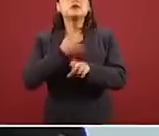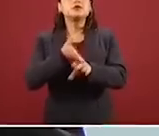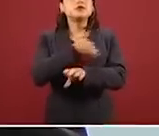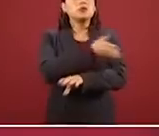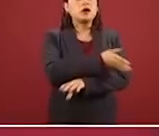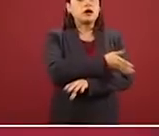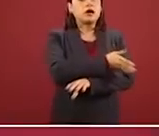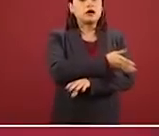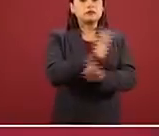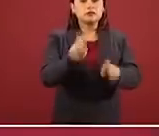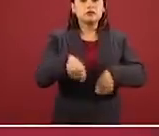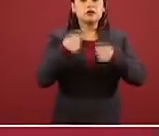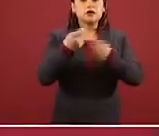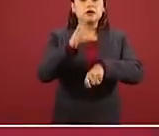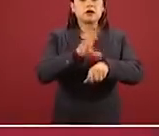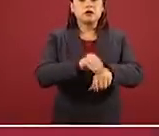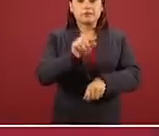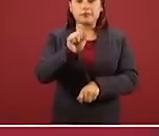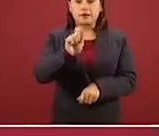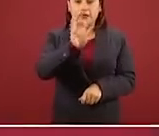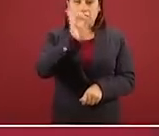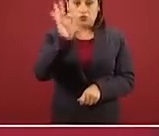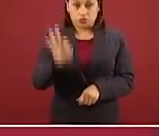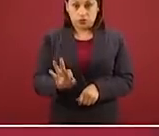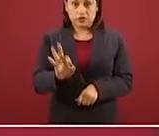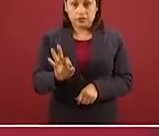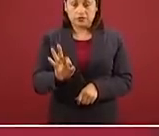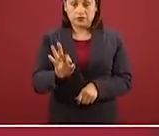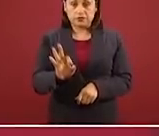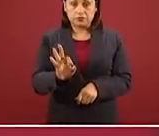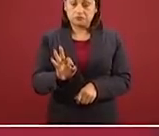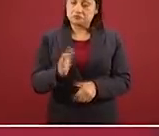el 20% del potencial